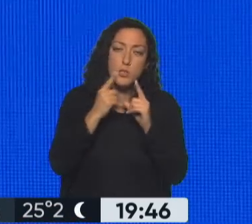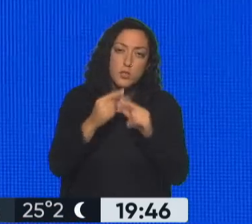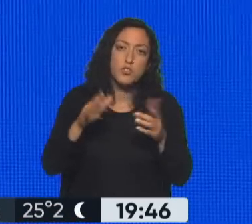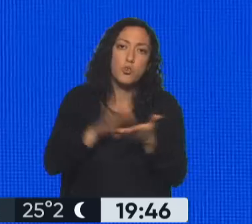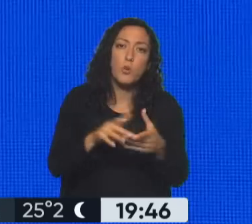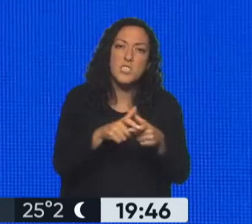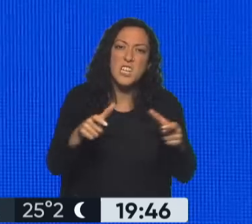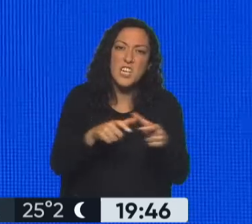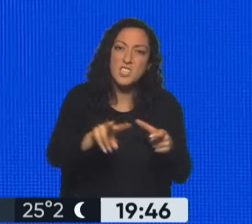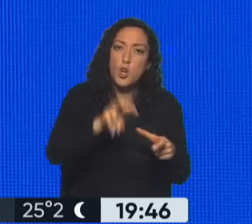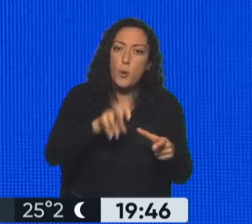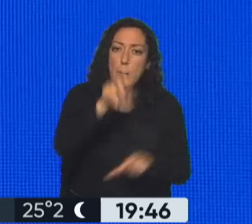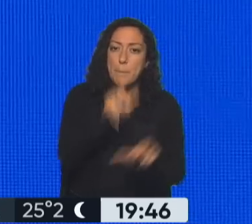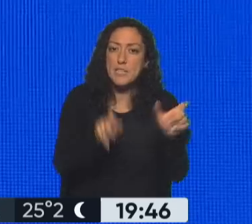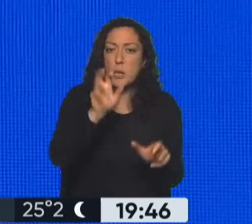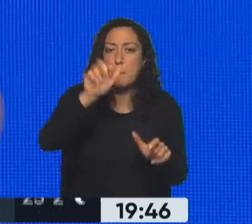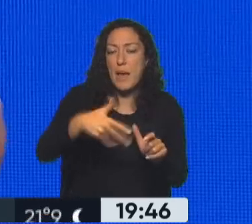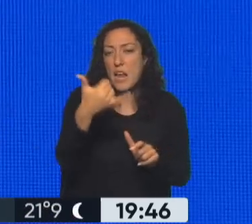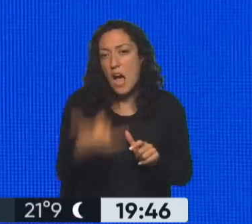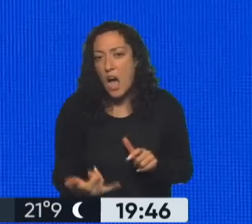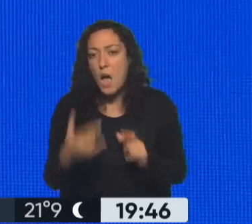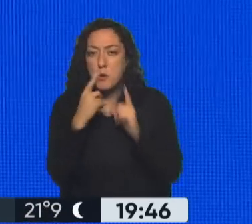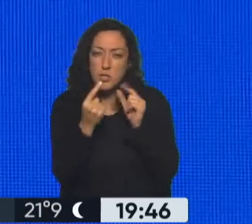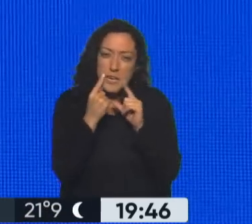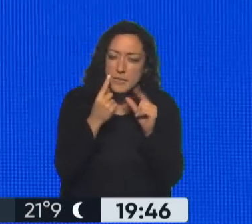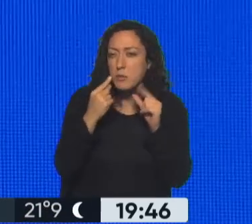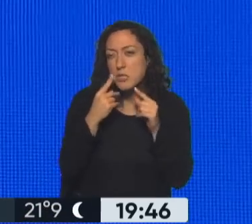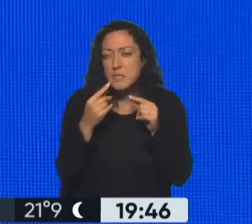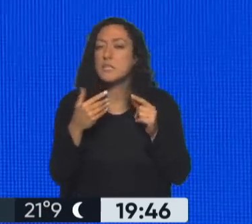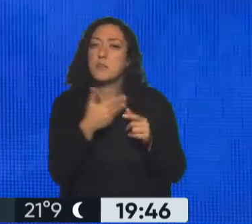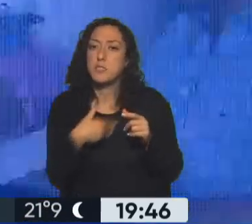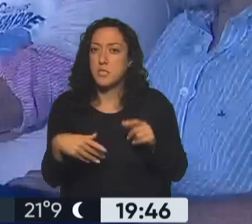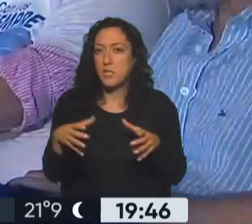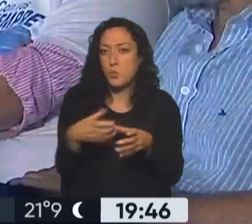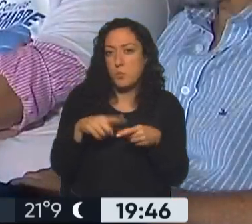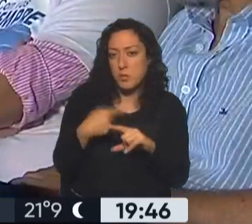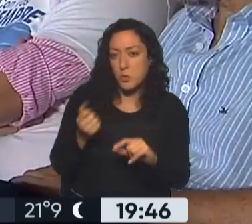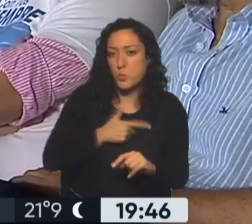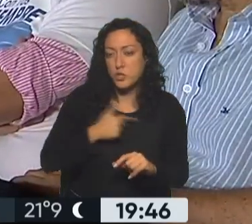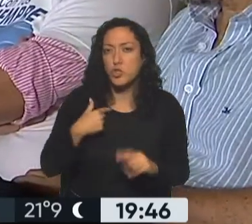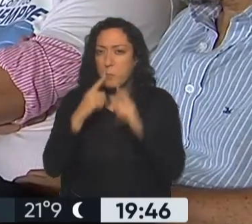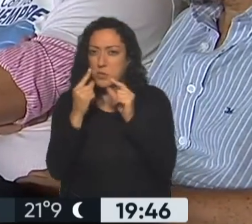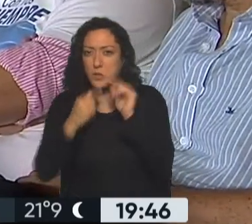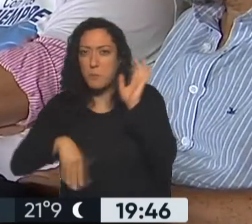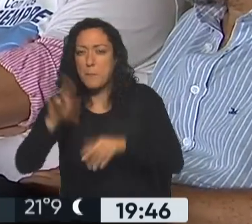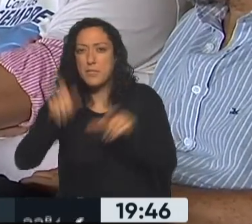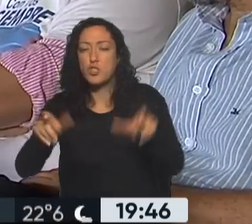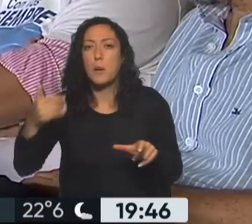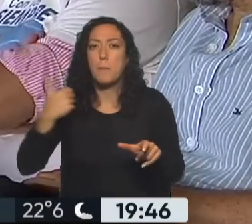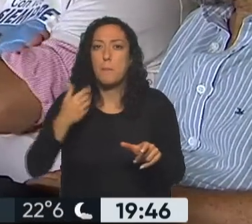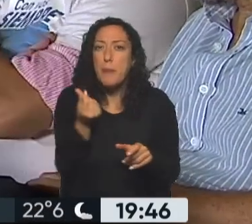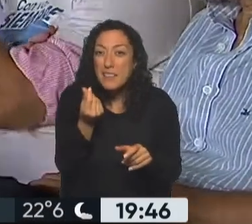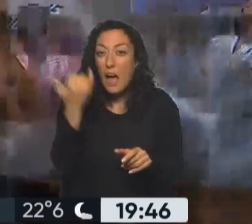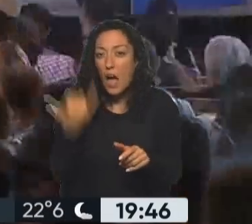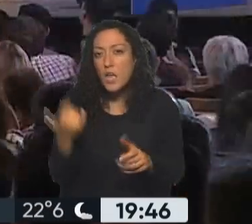cobran los que tienen un plan o los cheques que cobran del Estado. Yo me quejo más de los que tienen plata y no pagan los